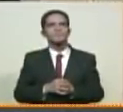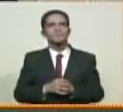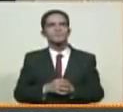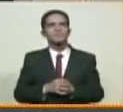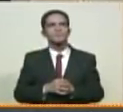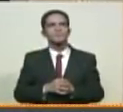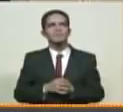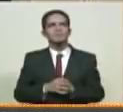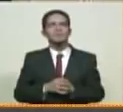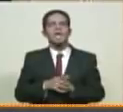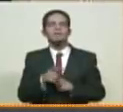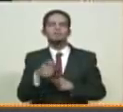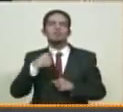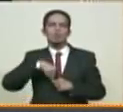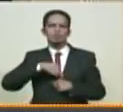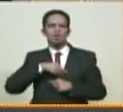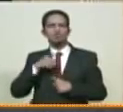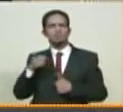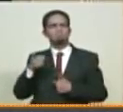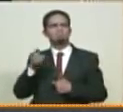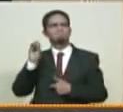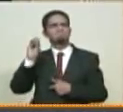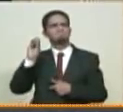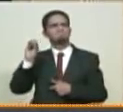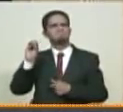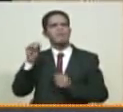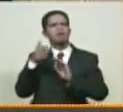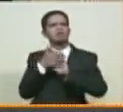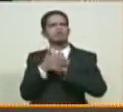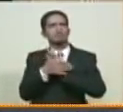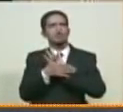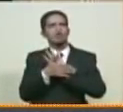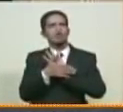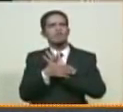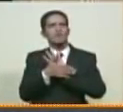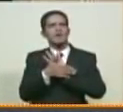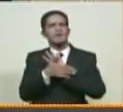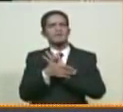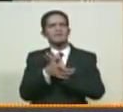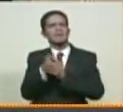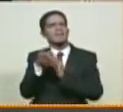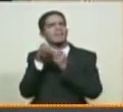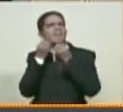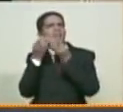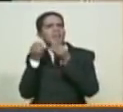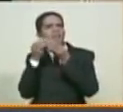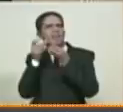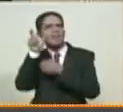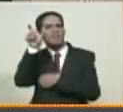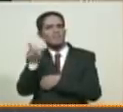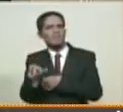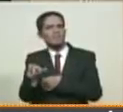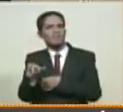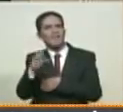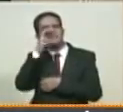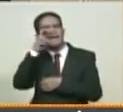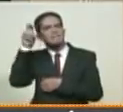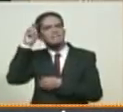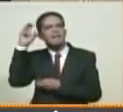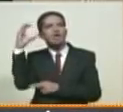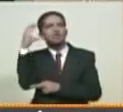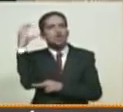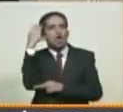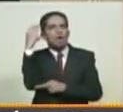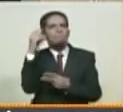presentaba, hacemos referencia específicamente a lo que fueron las declaraciones respecto a este tema de las cancillerías de Colombia, Chile